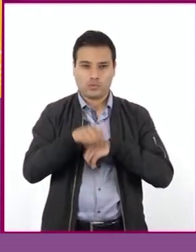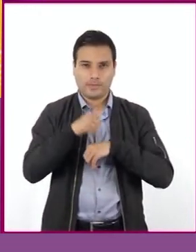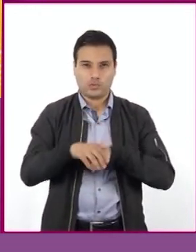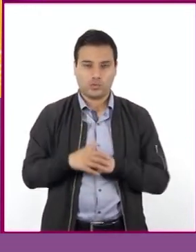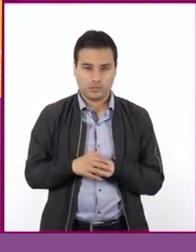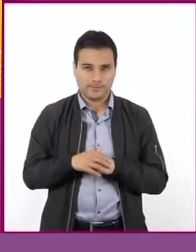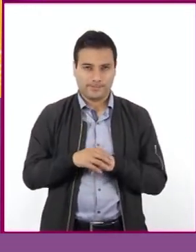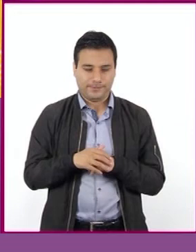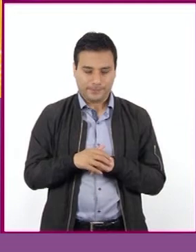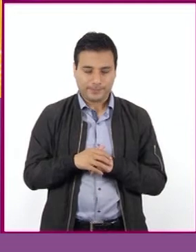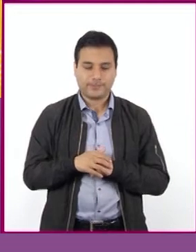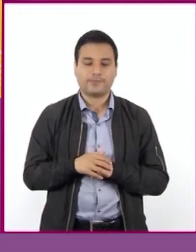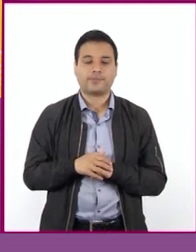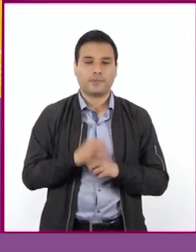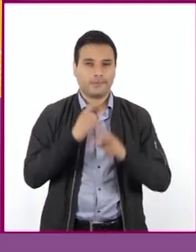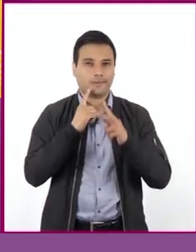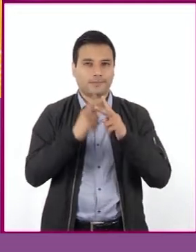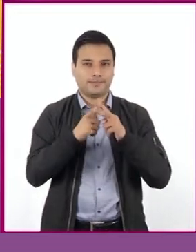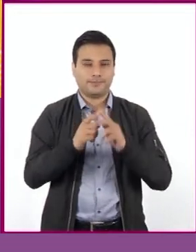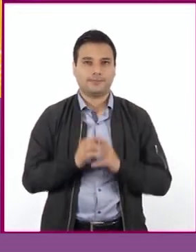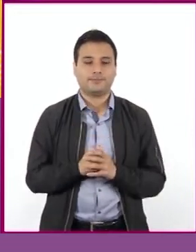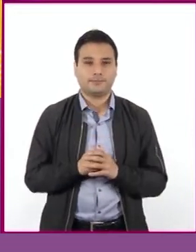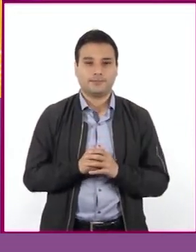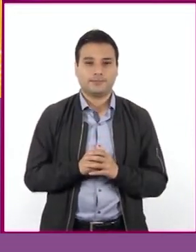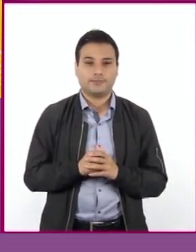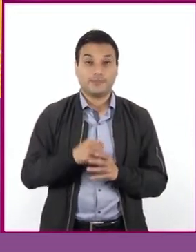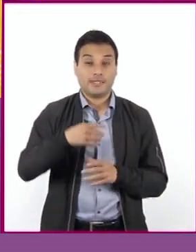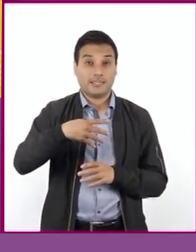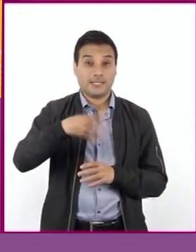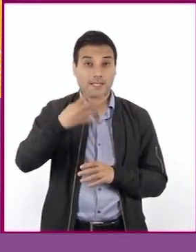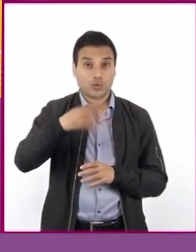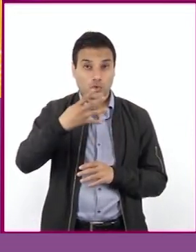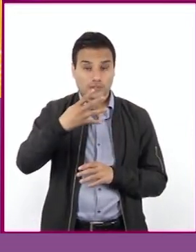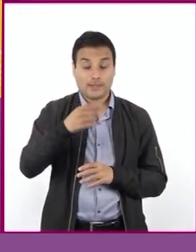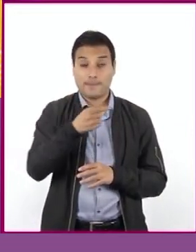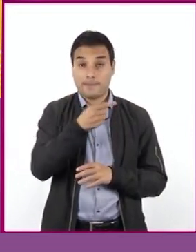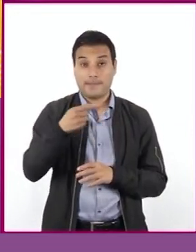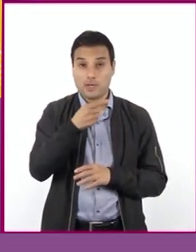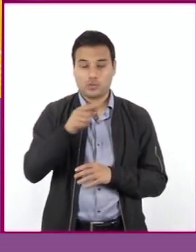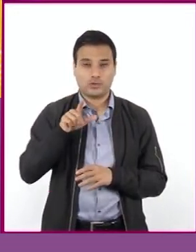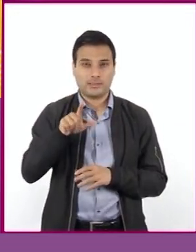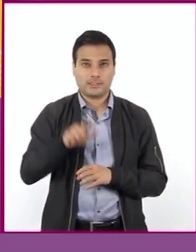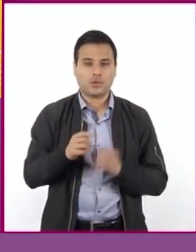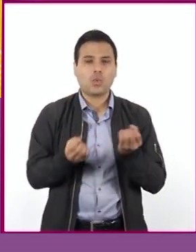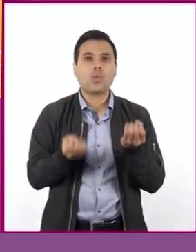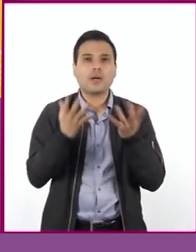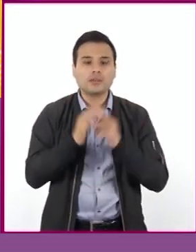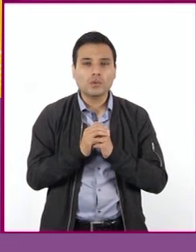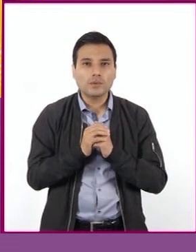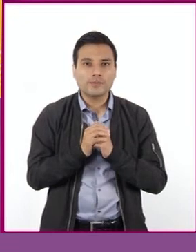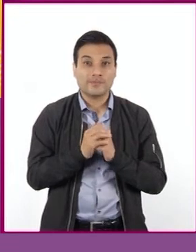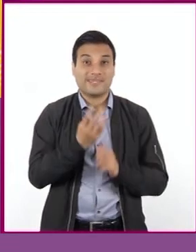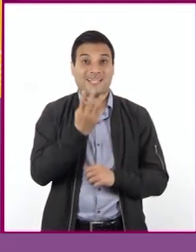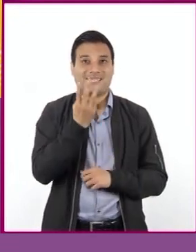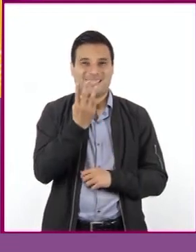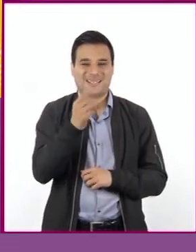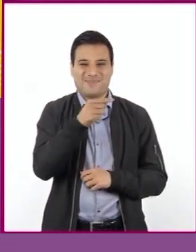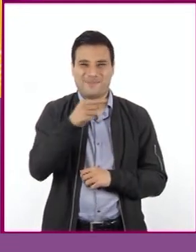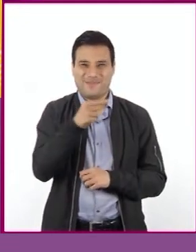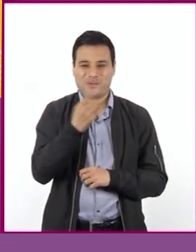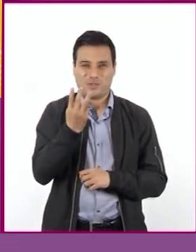numéricos del segundo miembro de la igualdad. 14 menos 17 es igual a 3 negativo.